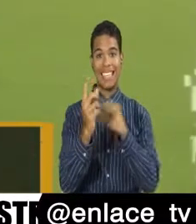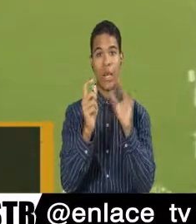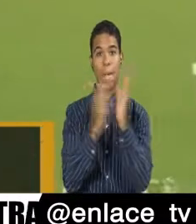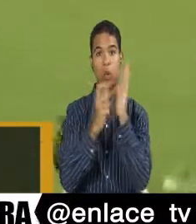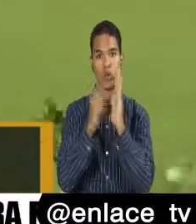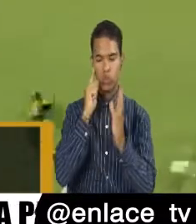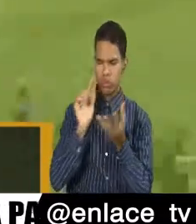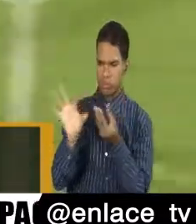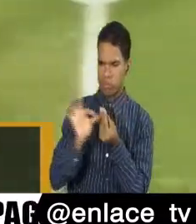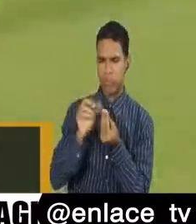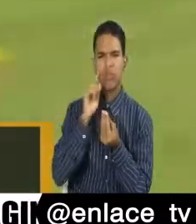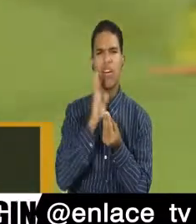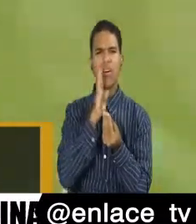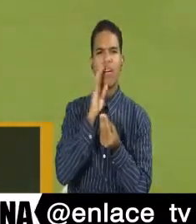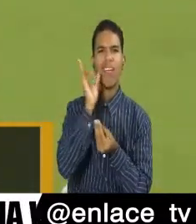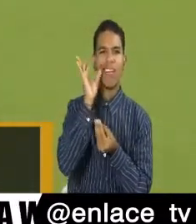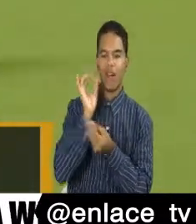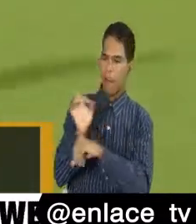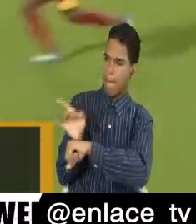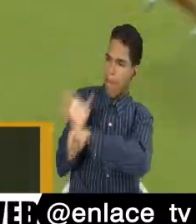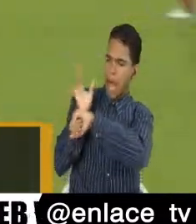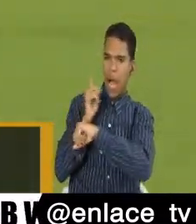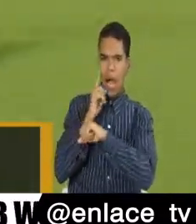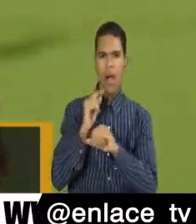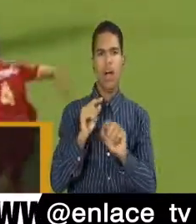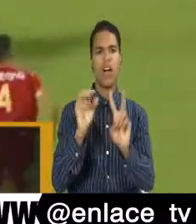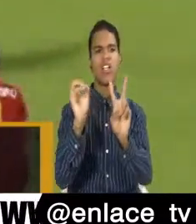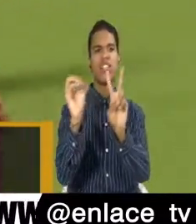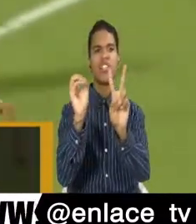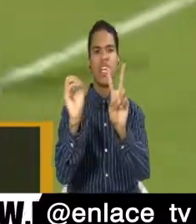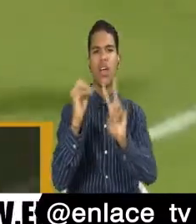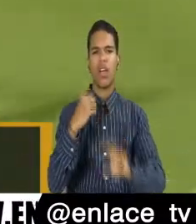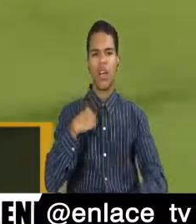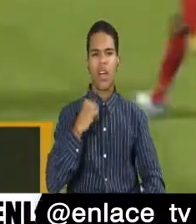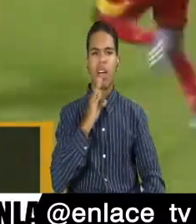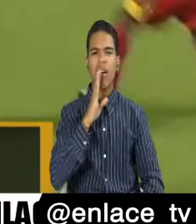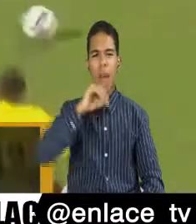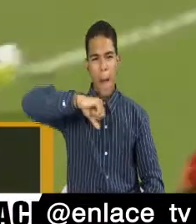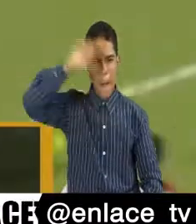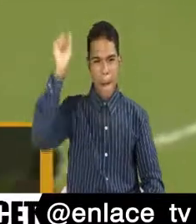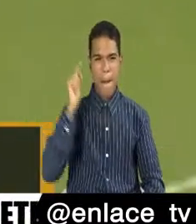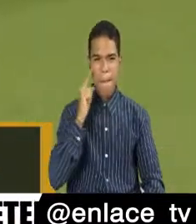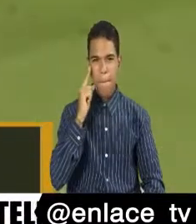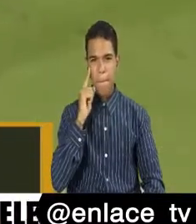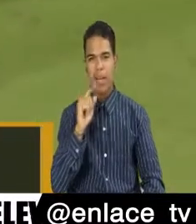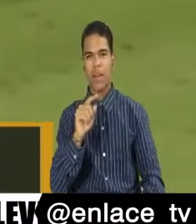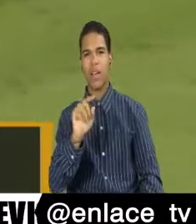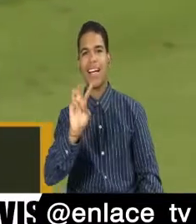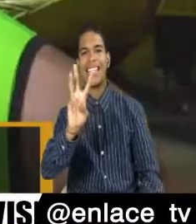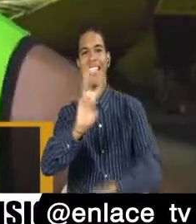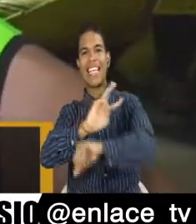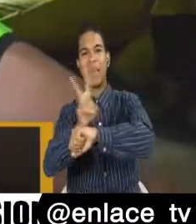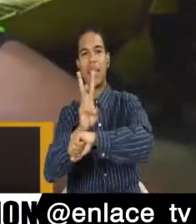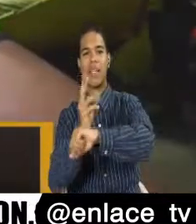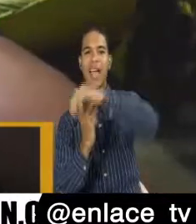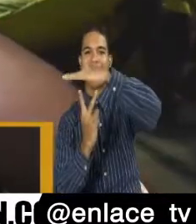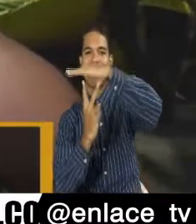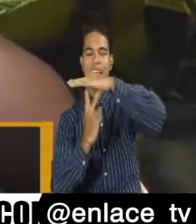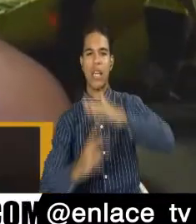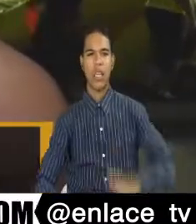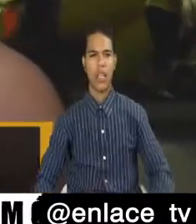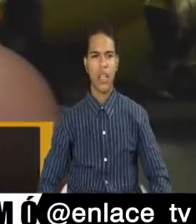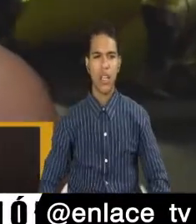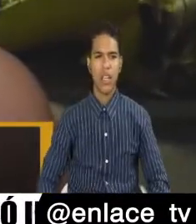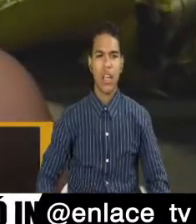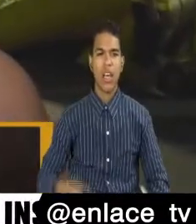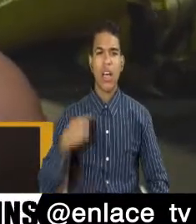Negro Águilas, 11-1 al que derrotó 2-0. La primera diana de Arias se dio a los 3 minutos del segundo tiempo. Que después de la expulsión de Hanger,